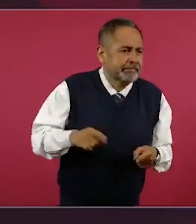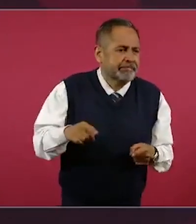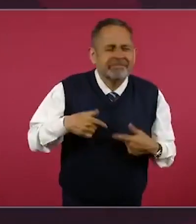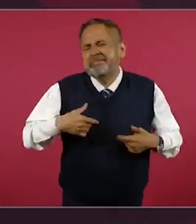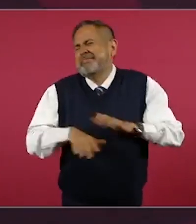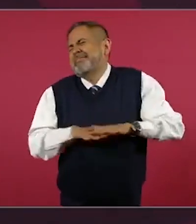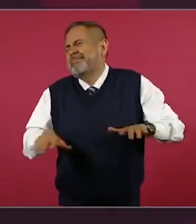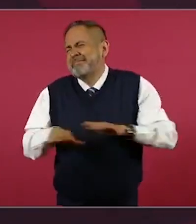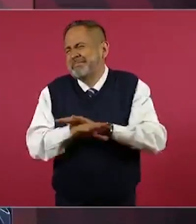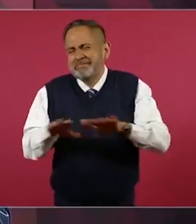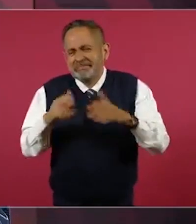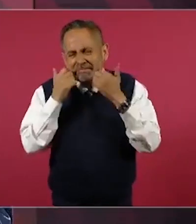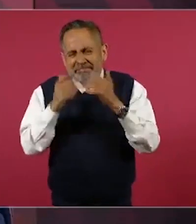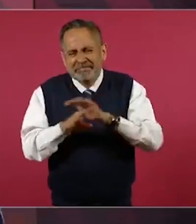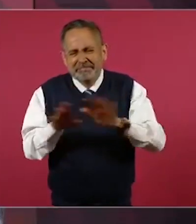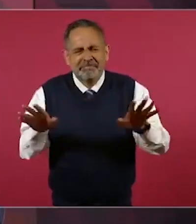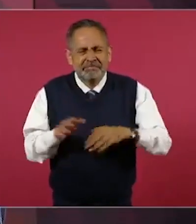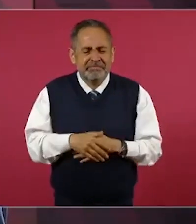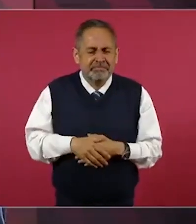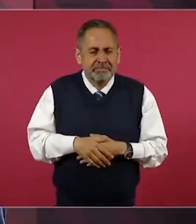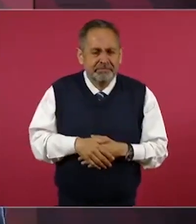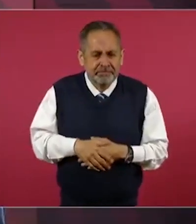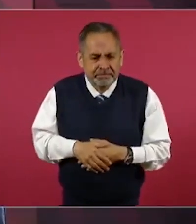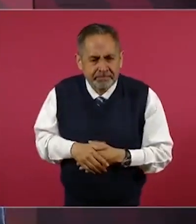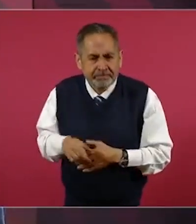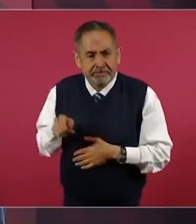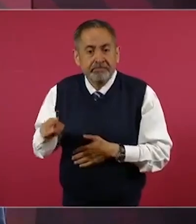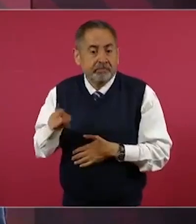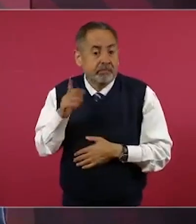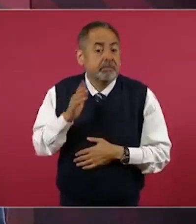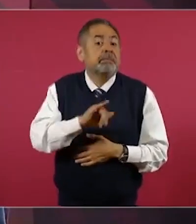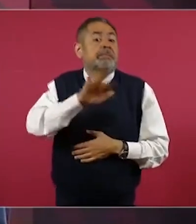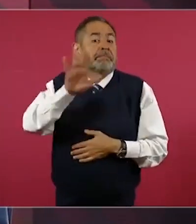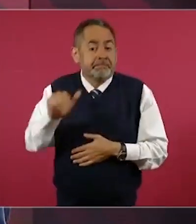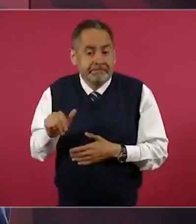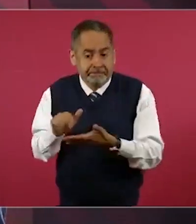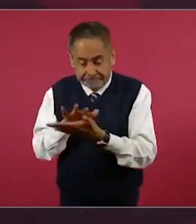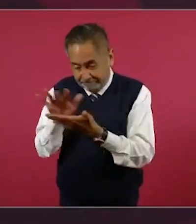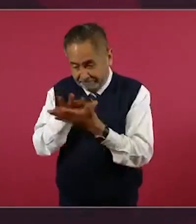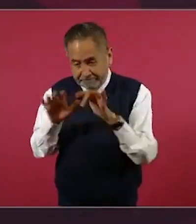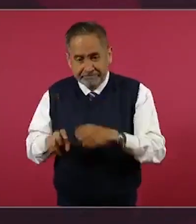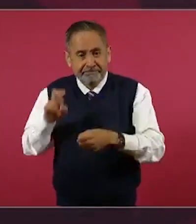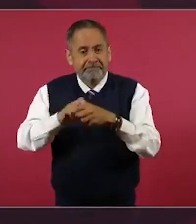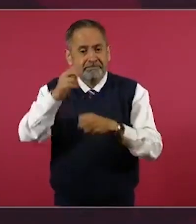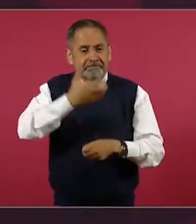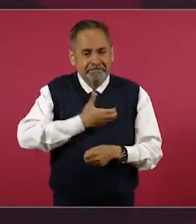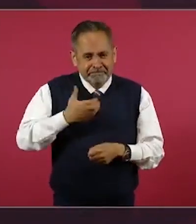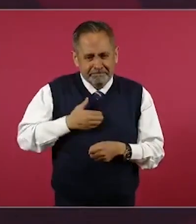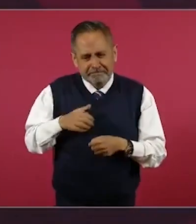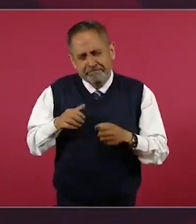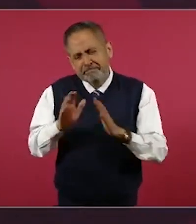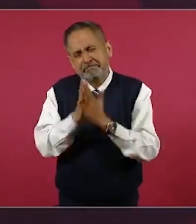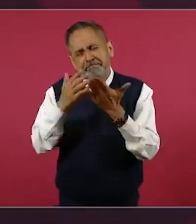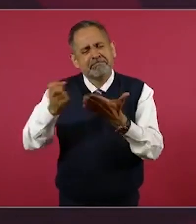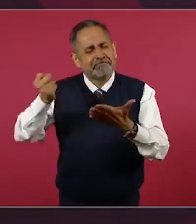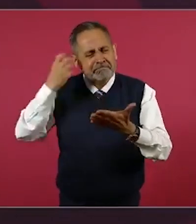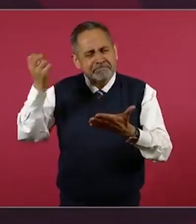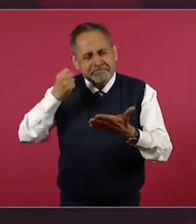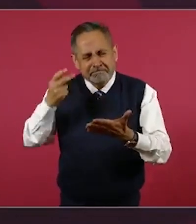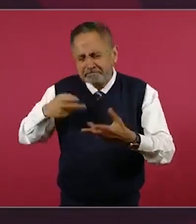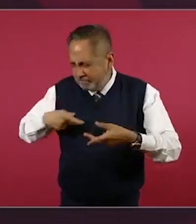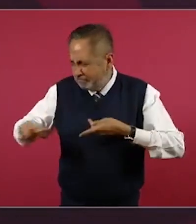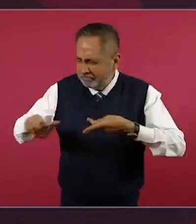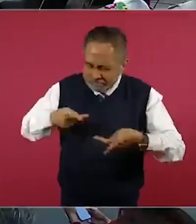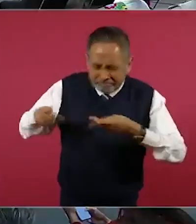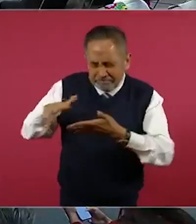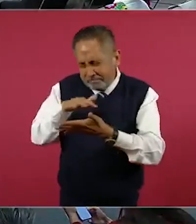nada y iba yo a leer ese texto en el Zócalo ya